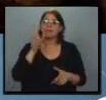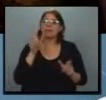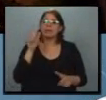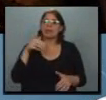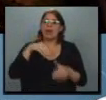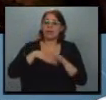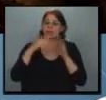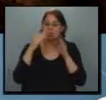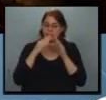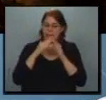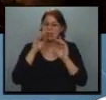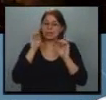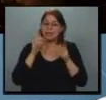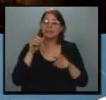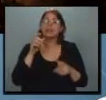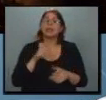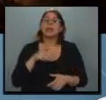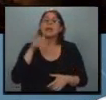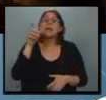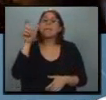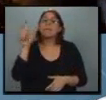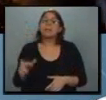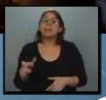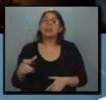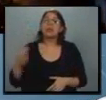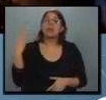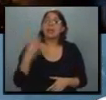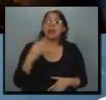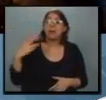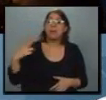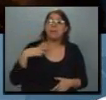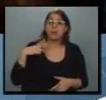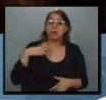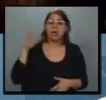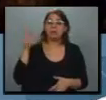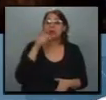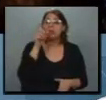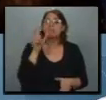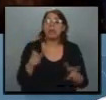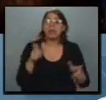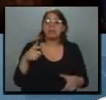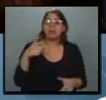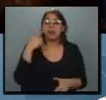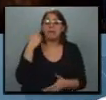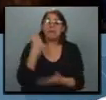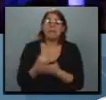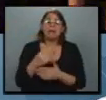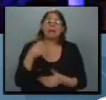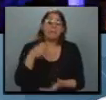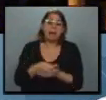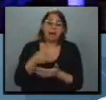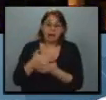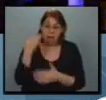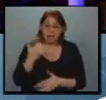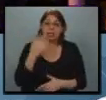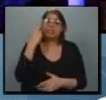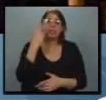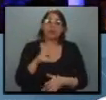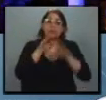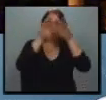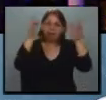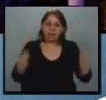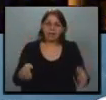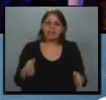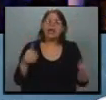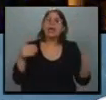también a las personas de seguridad privada que pagan todos los vecinos, porque hay dos garitas. Una en